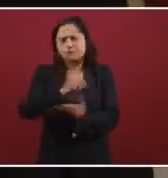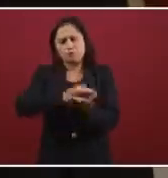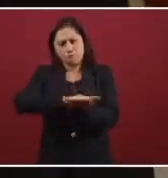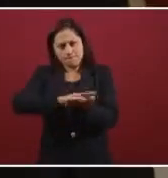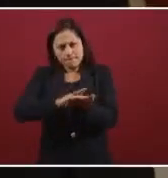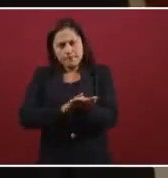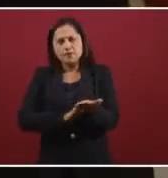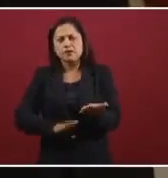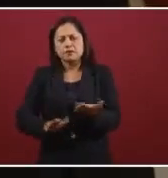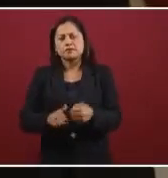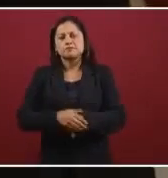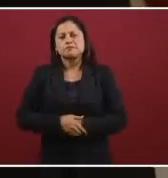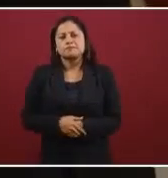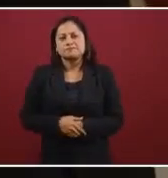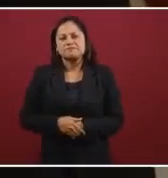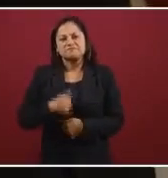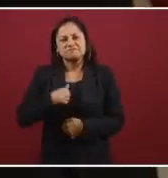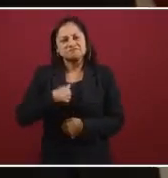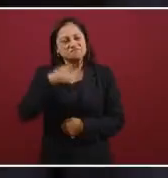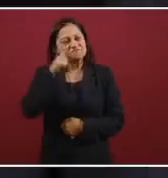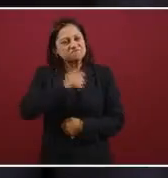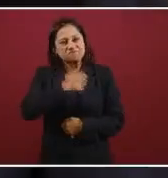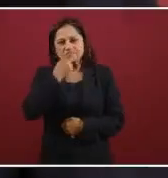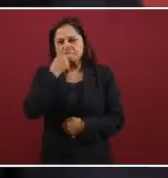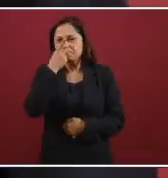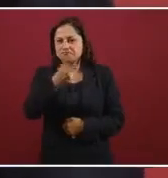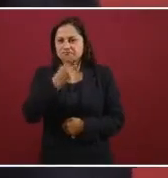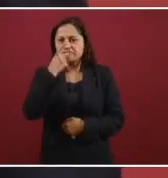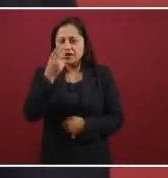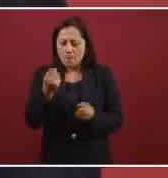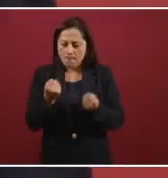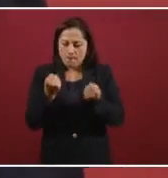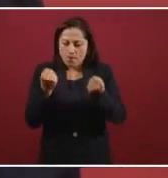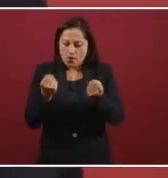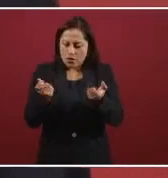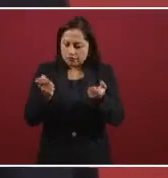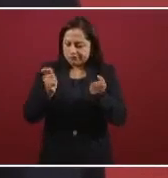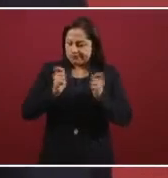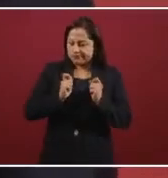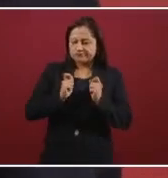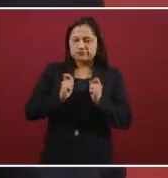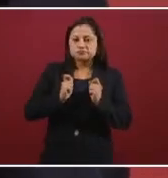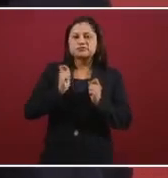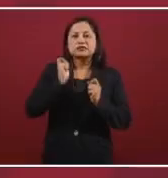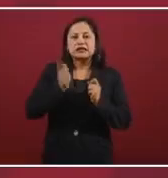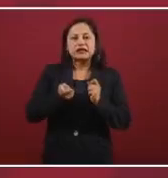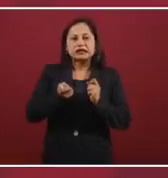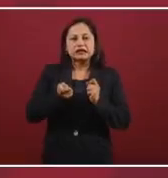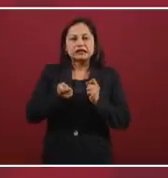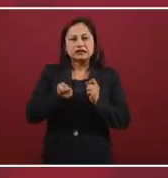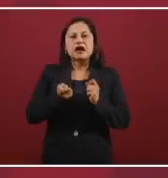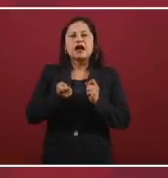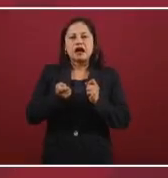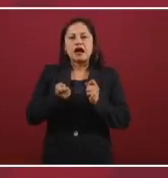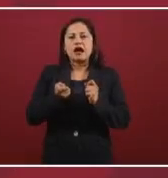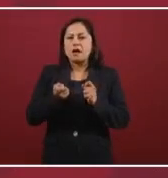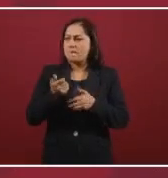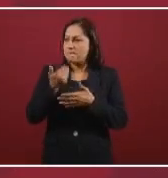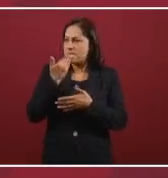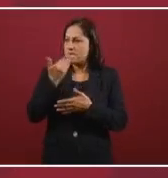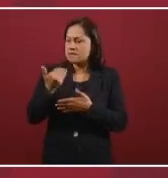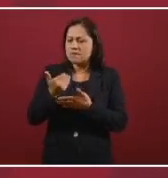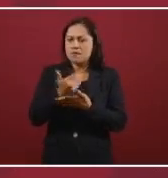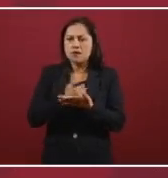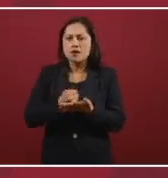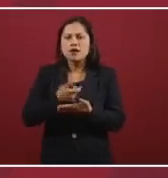repito y repito que el poder solo tiene sentido y se convierte en virtud cuando se pone al servicio de los demás.